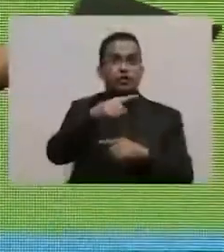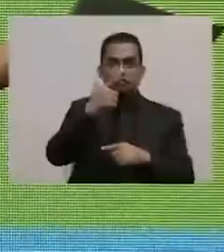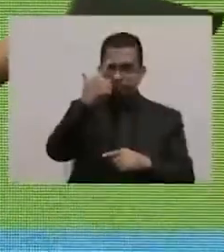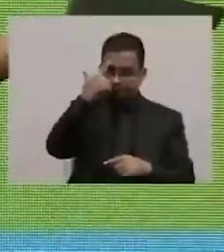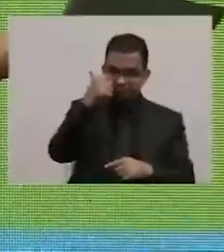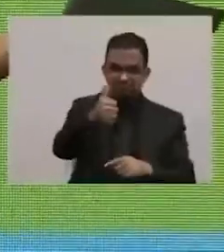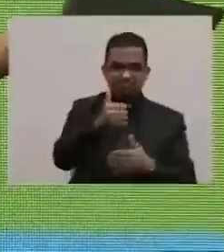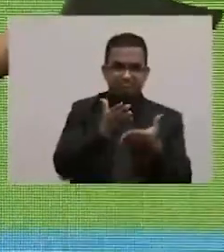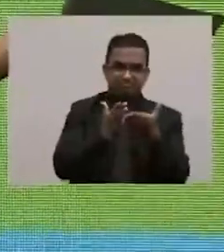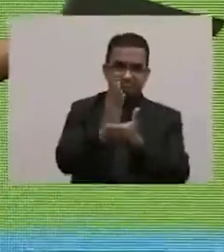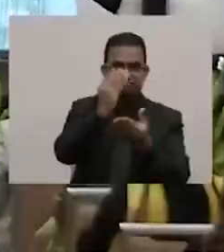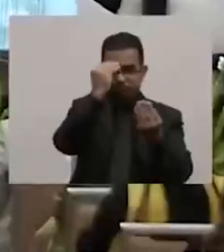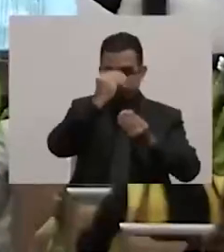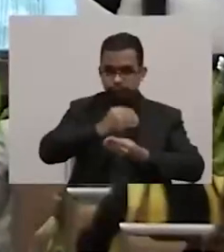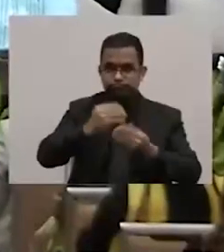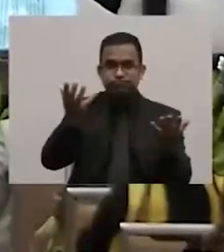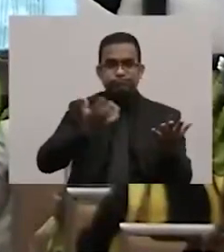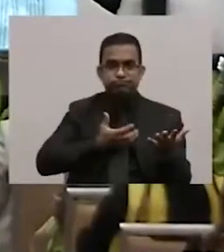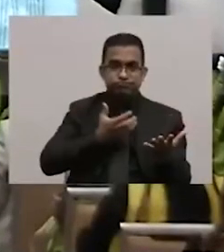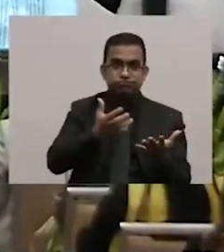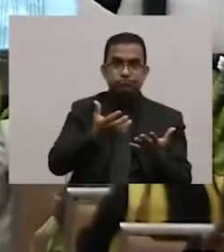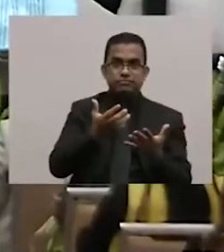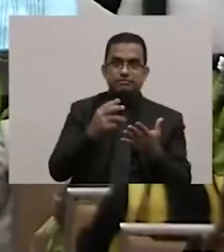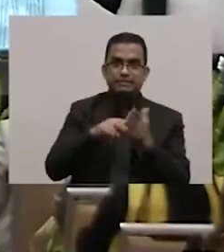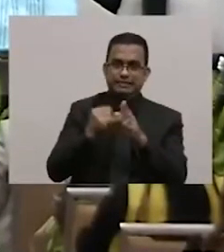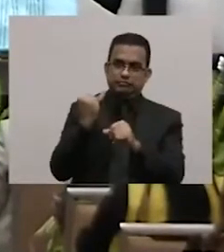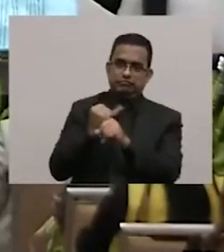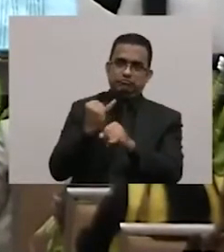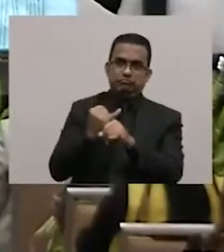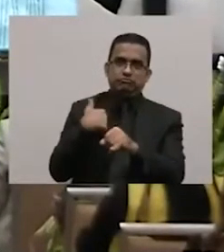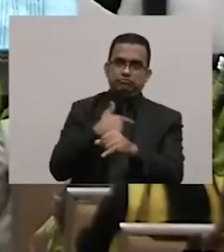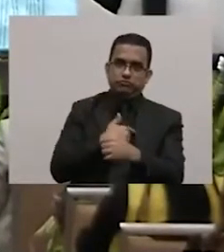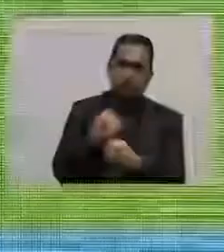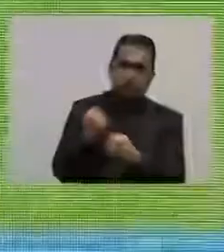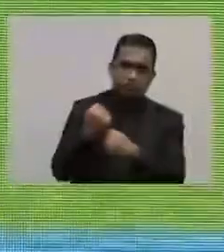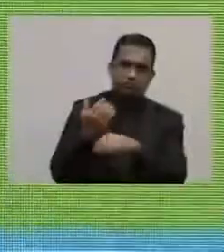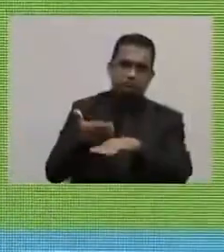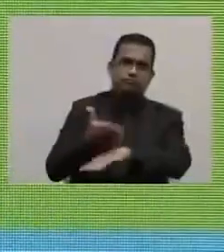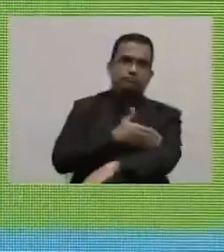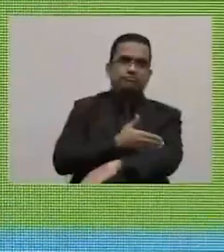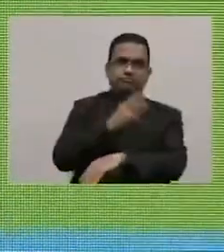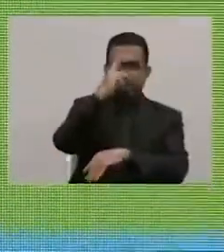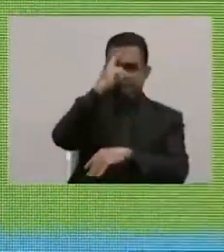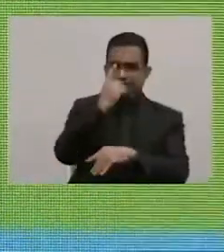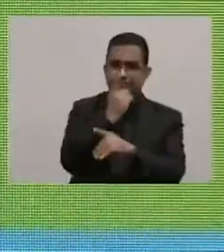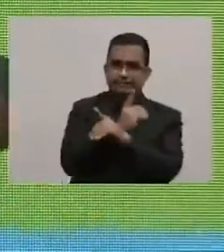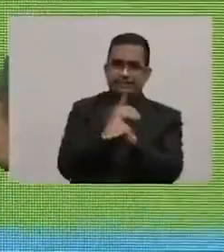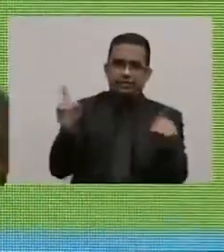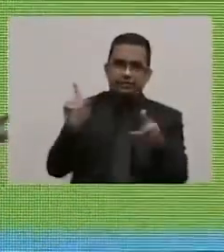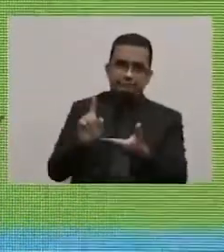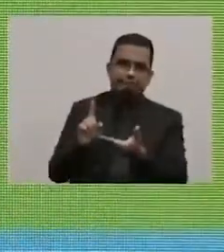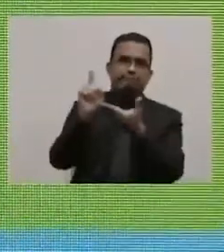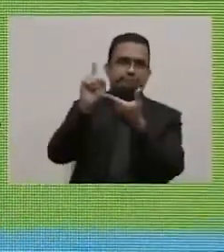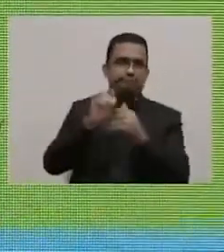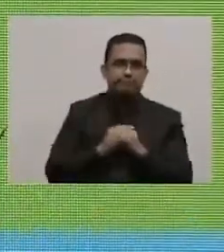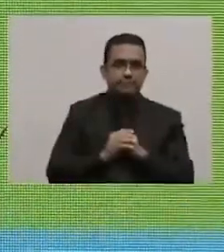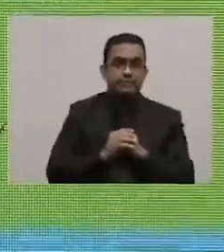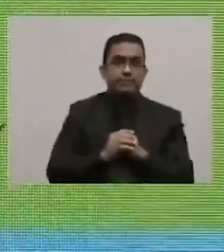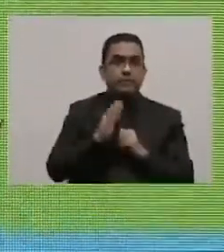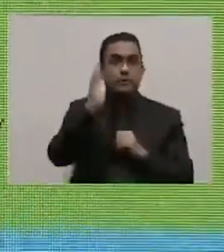expresión, para el fortalecimiento institucional y para la democracia de la República Dominicana. Nos seguiremos